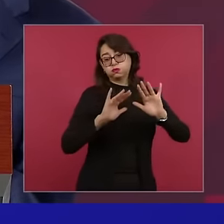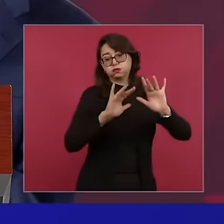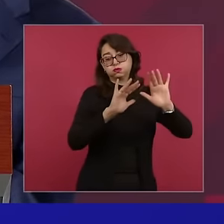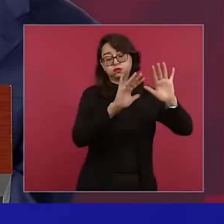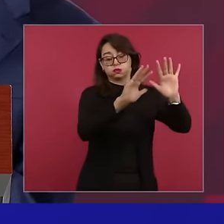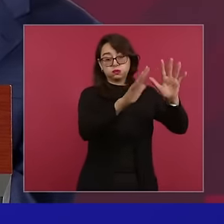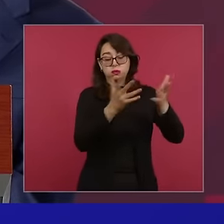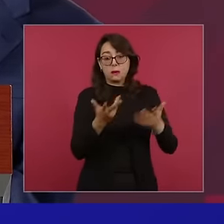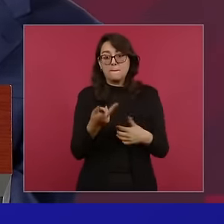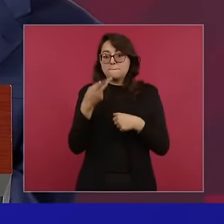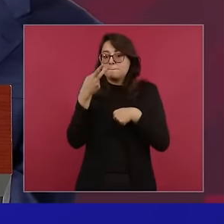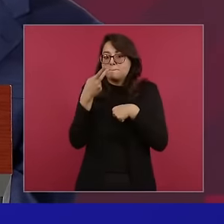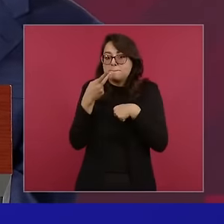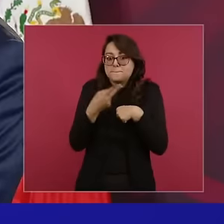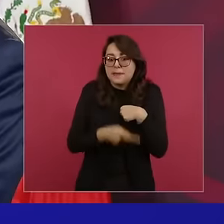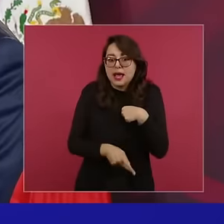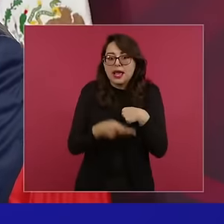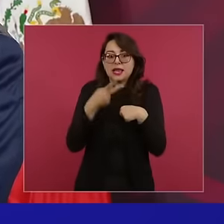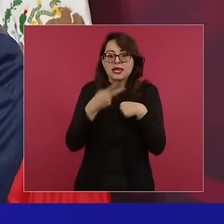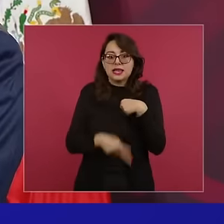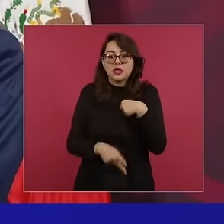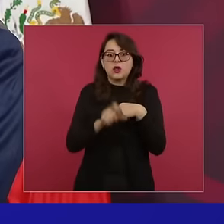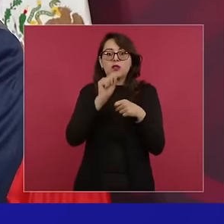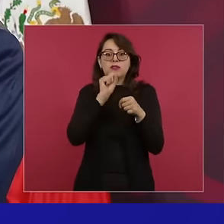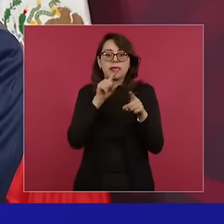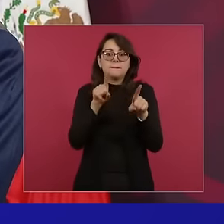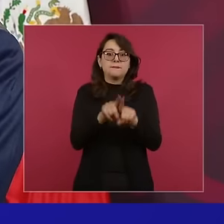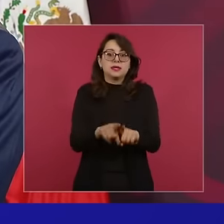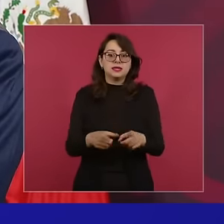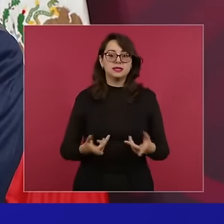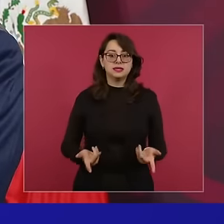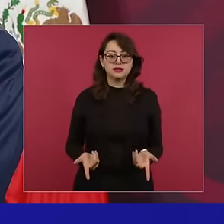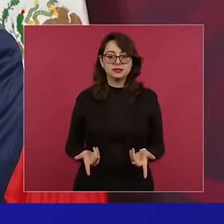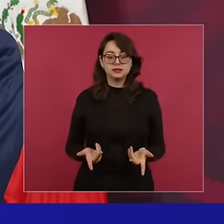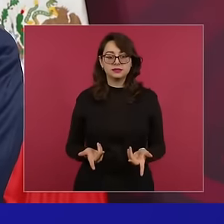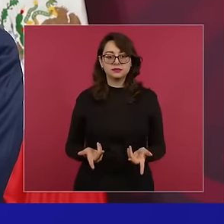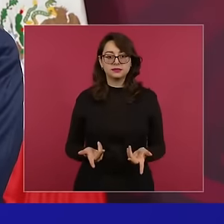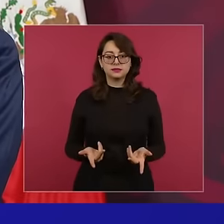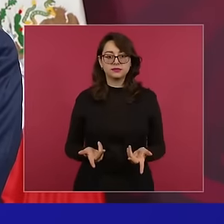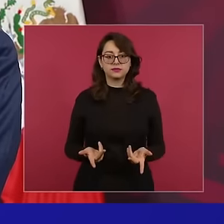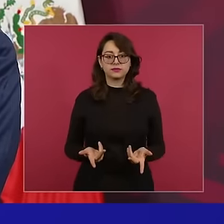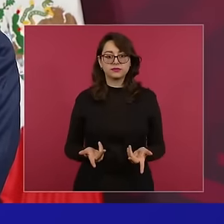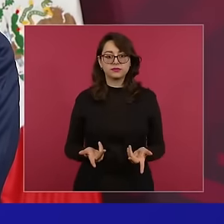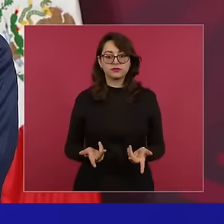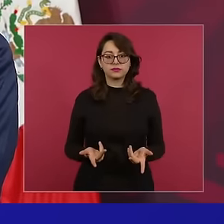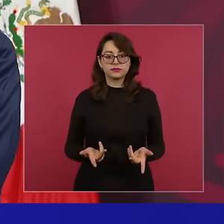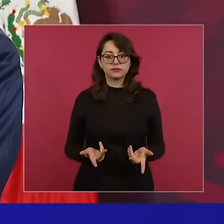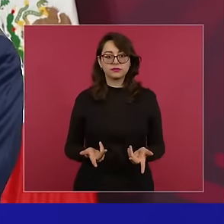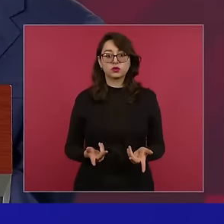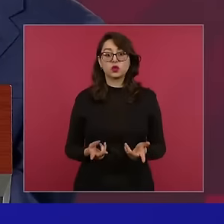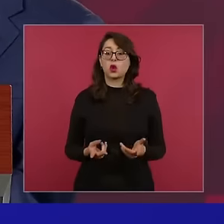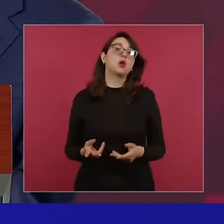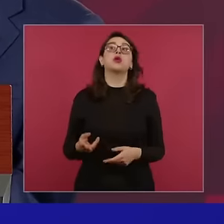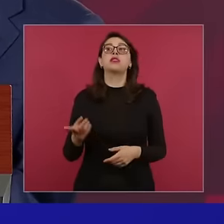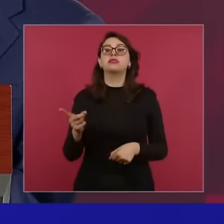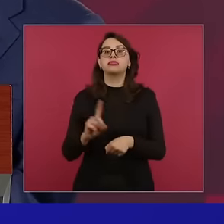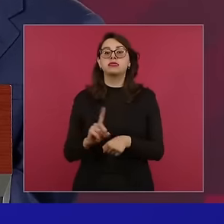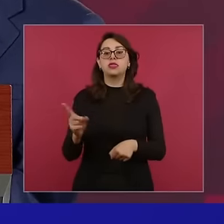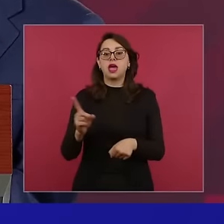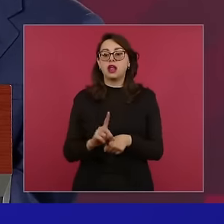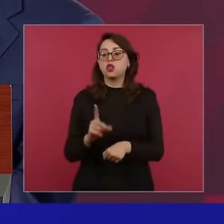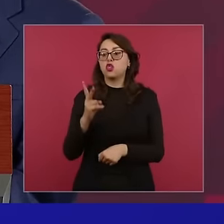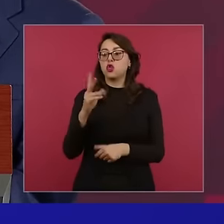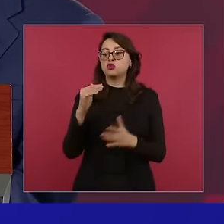Pasan por el Darién 20,000, digo, perdón, 2,000 diarios